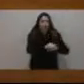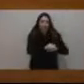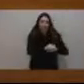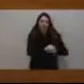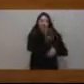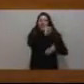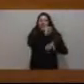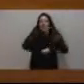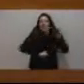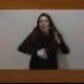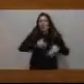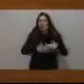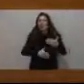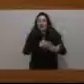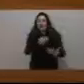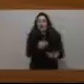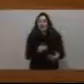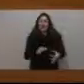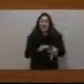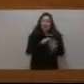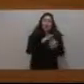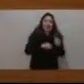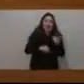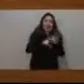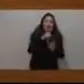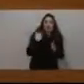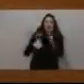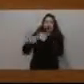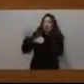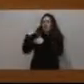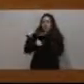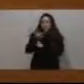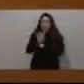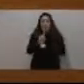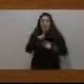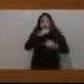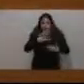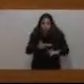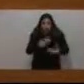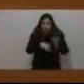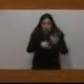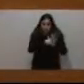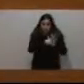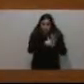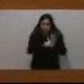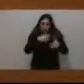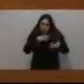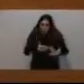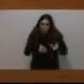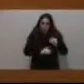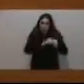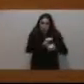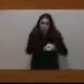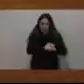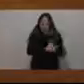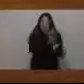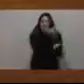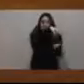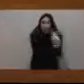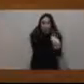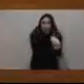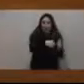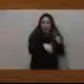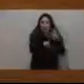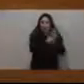haya tramitado conforme a la legalidad existente en su momento, pero cumple la legalidad vigente. Y la planta no solo cumple la